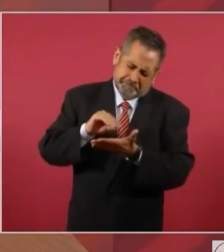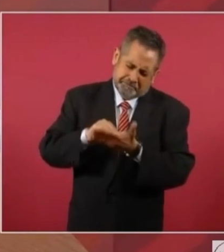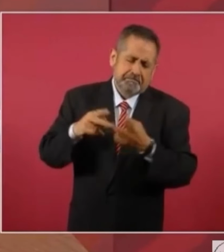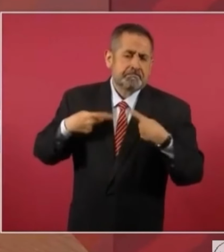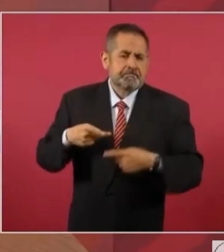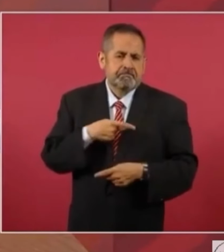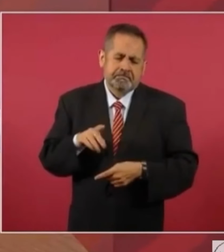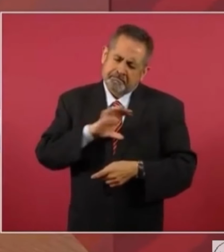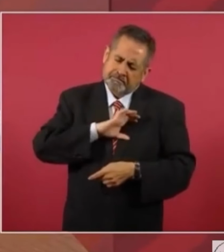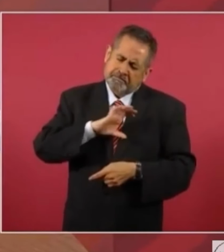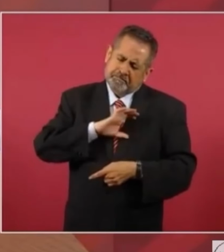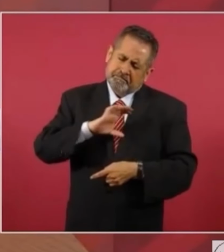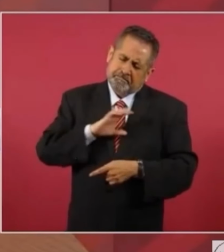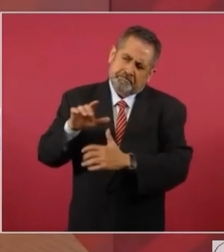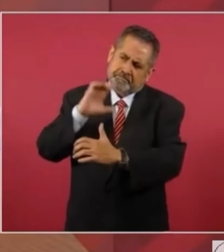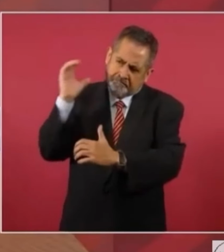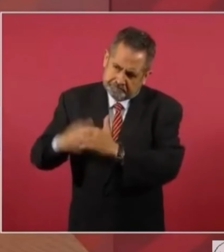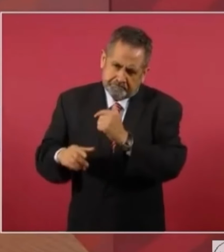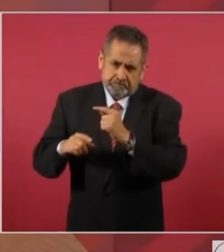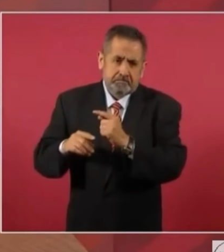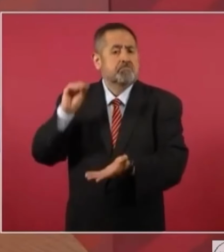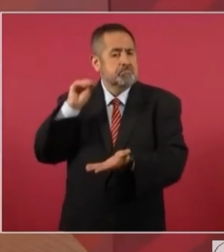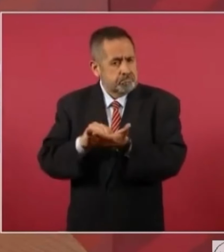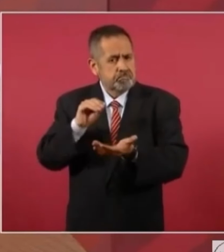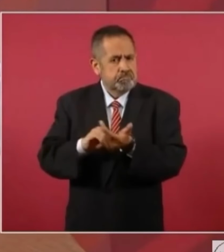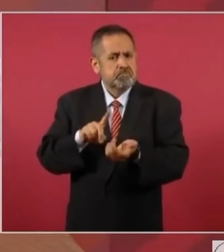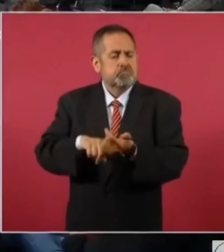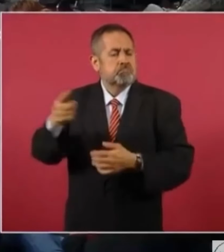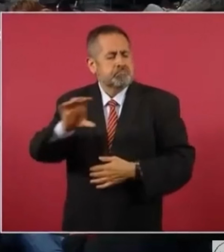Hizo un buen gobierno,